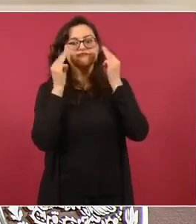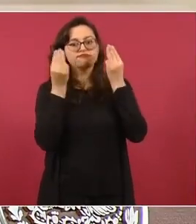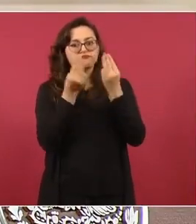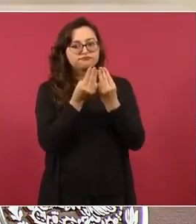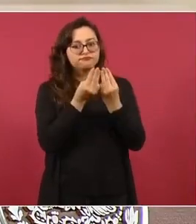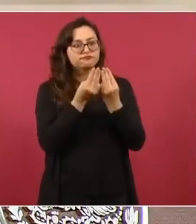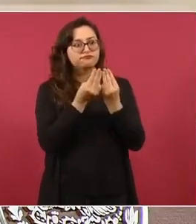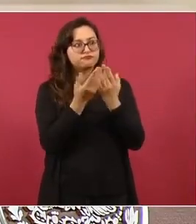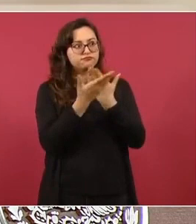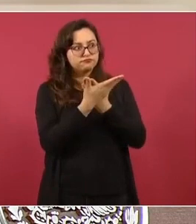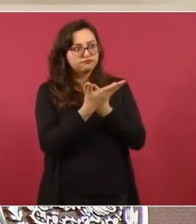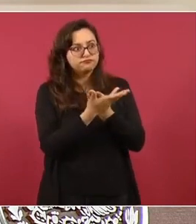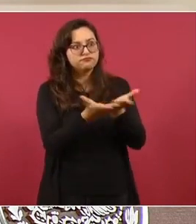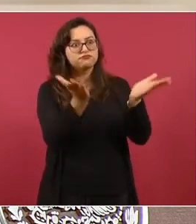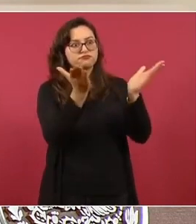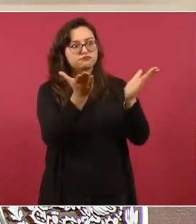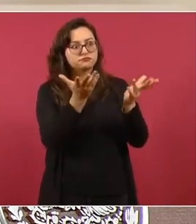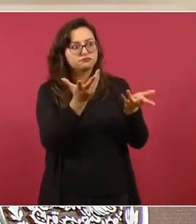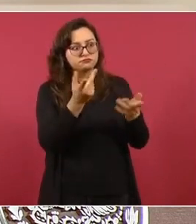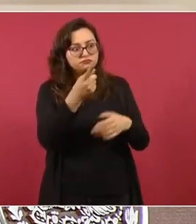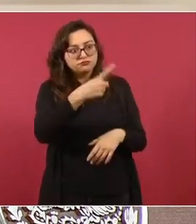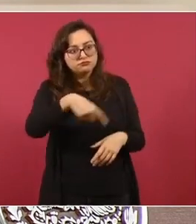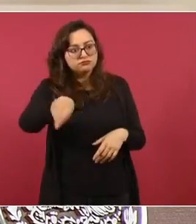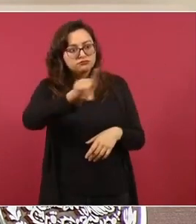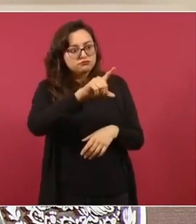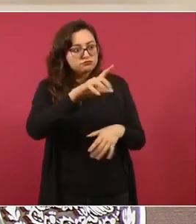distribuidores de droga en Estados Unidos?